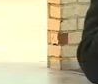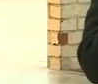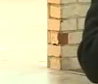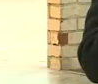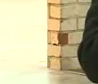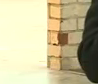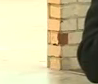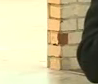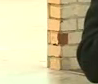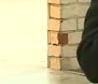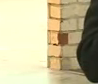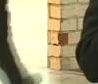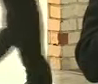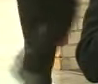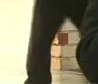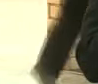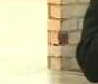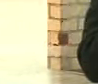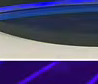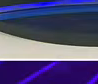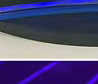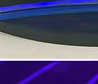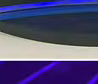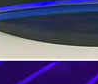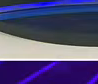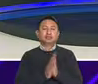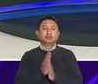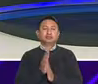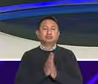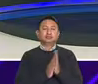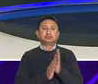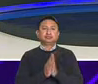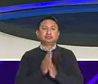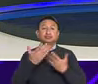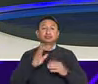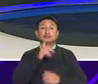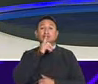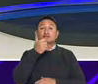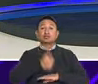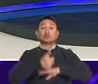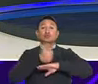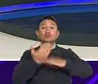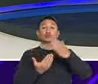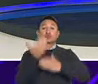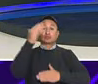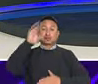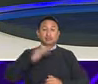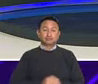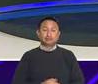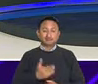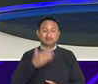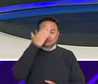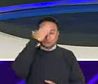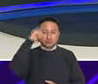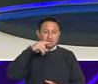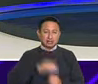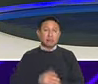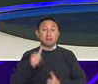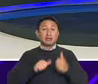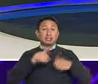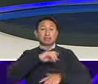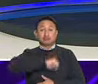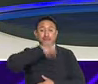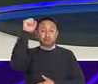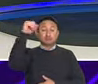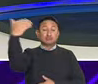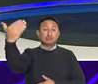estará conformado el Cabildo Capitalino, es decir, quiénes son los alcaldes. Sin embargo, ya todo el mundo conoce cuáles son los virtuales ganadores